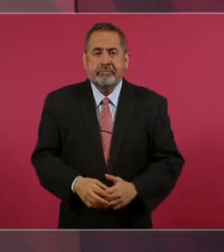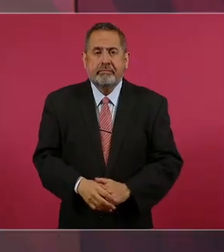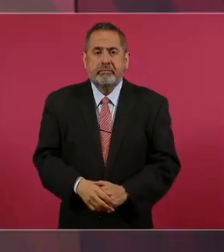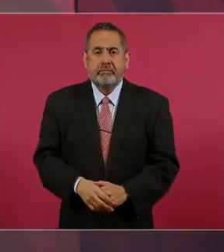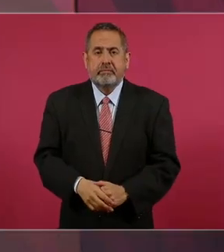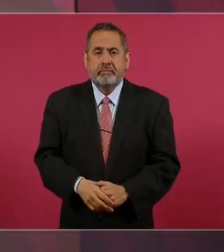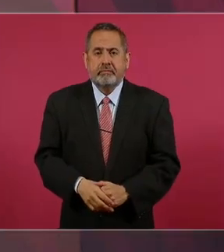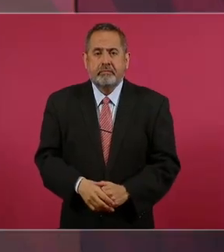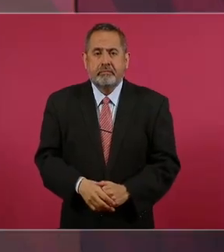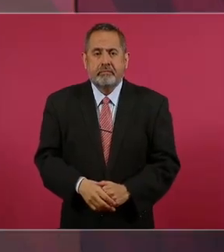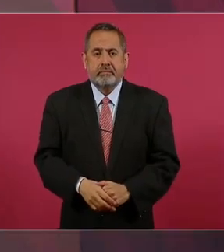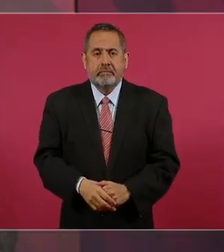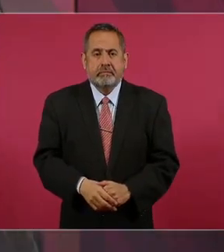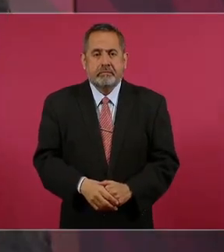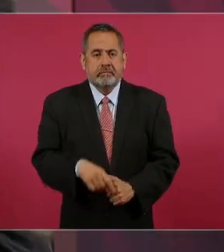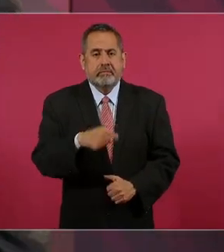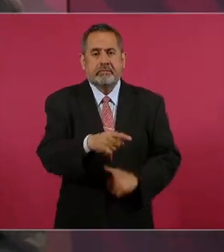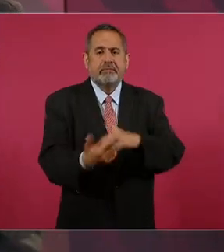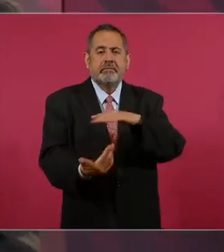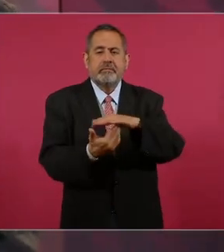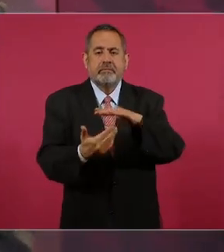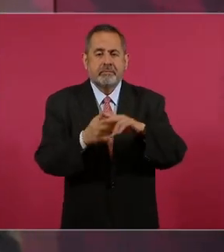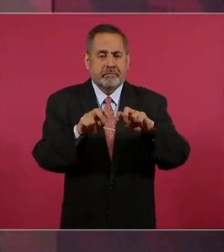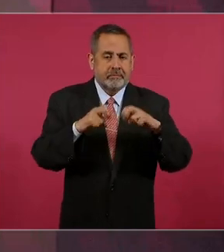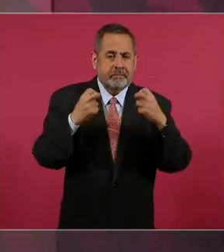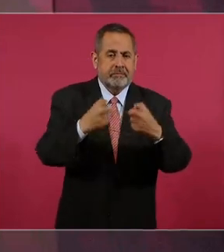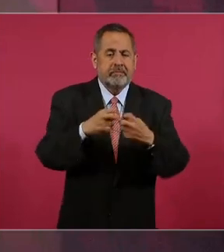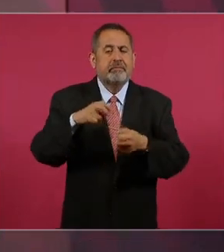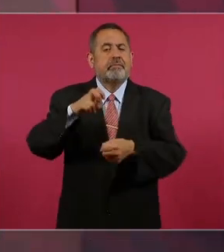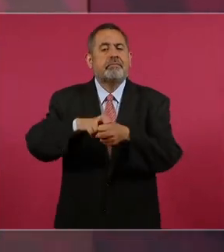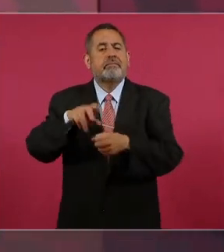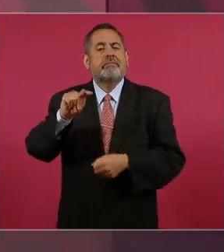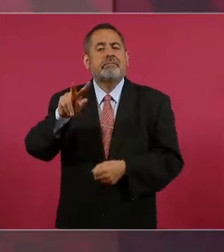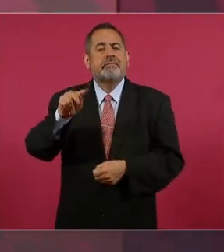que hacen las mesas de análisis en Televisa.